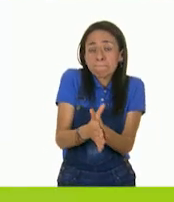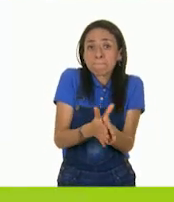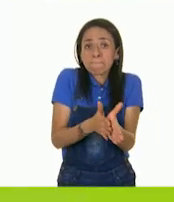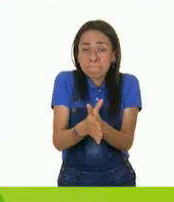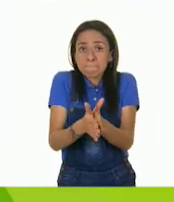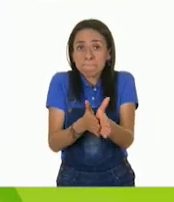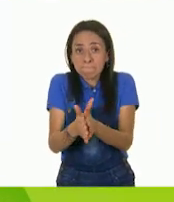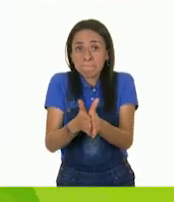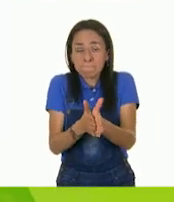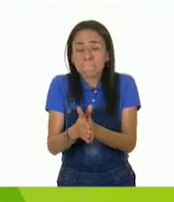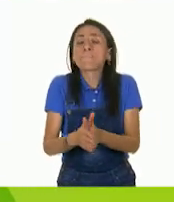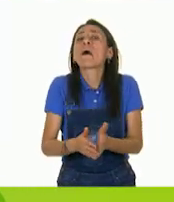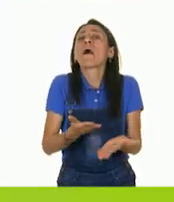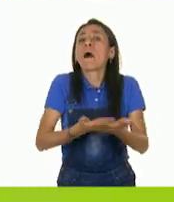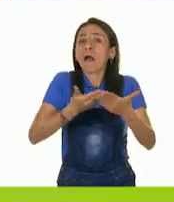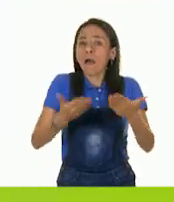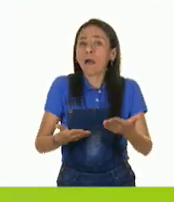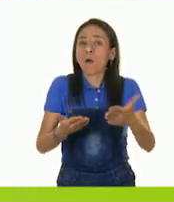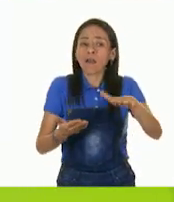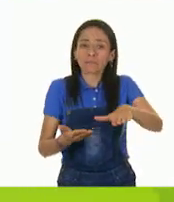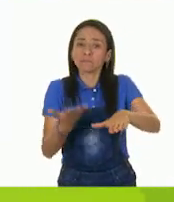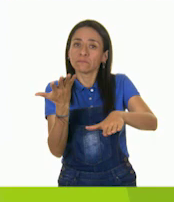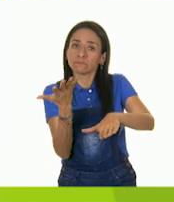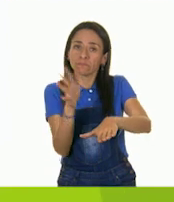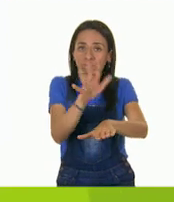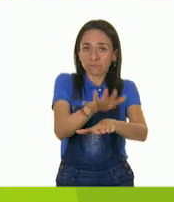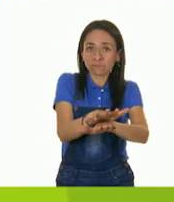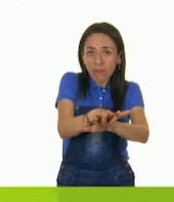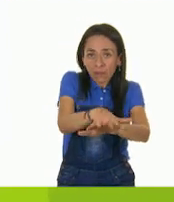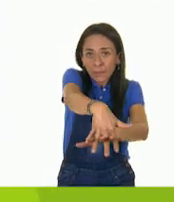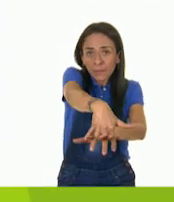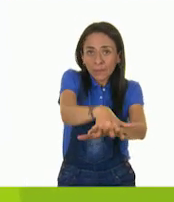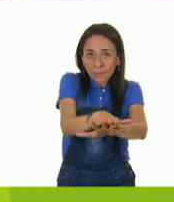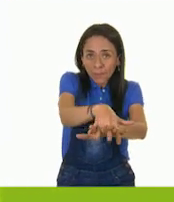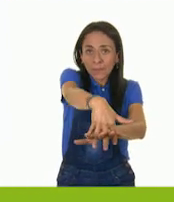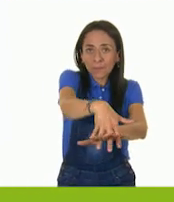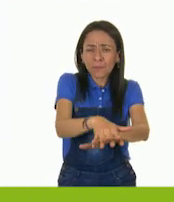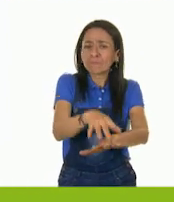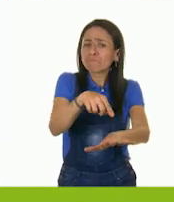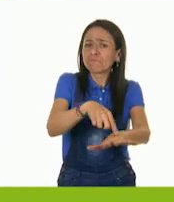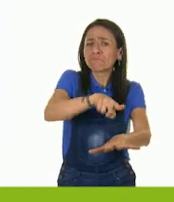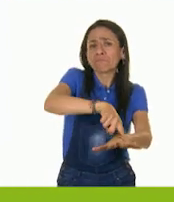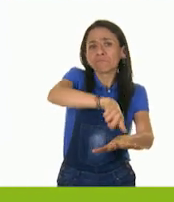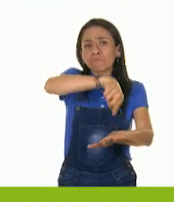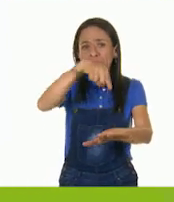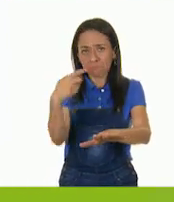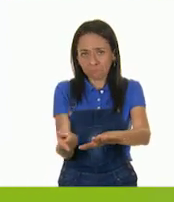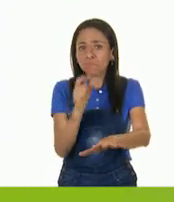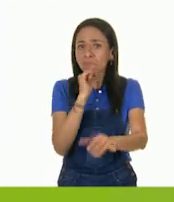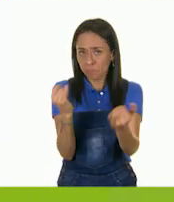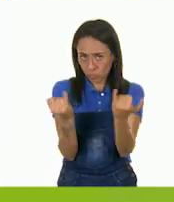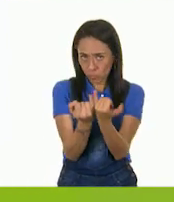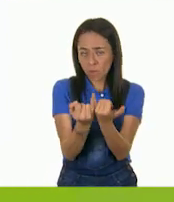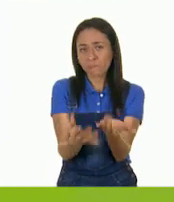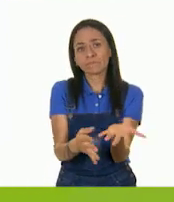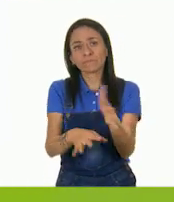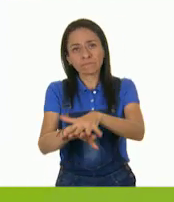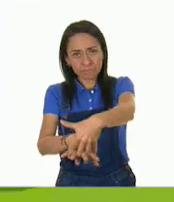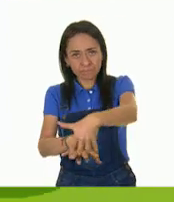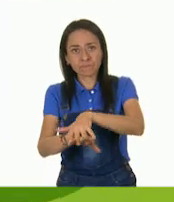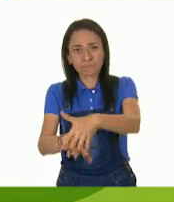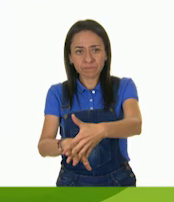palma de una de tus manos contra el torso de la otra entrelazando los dedos y permite lo mismo con la otra mano frota los